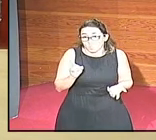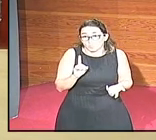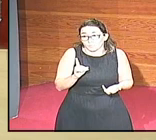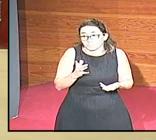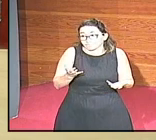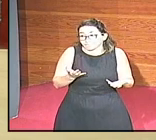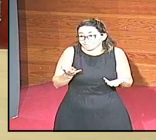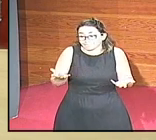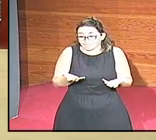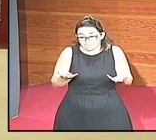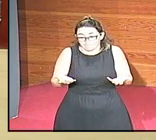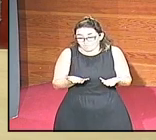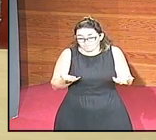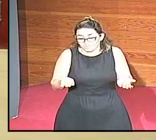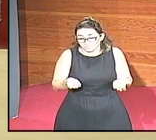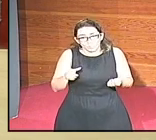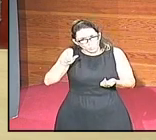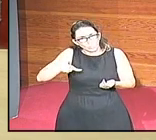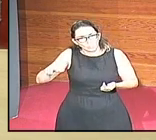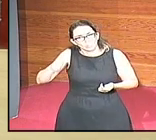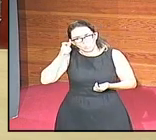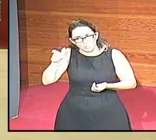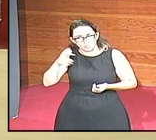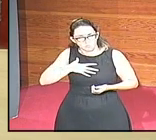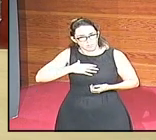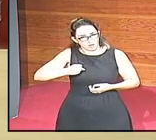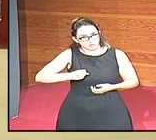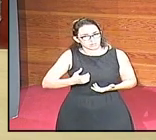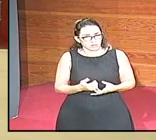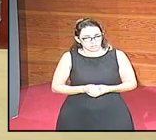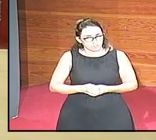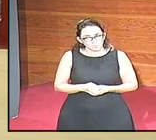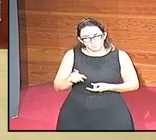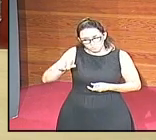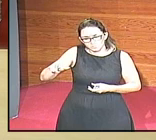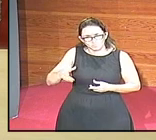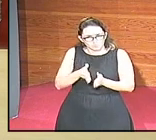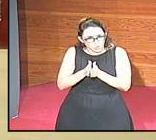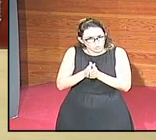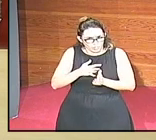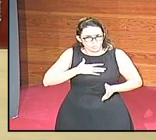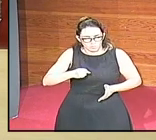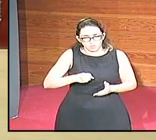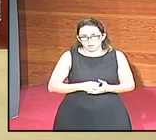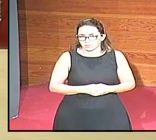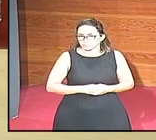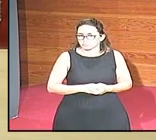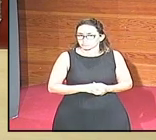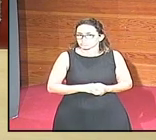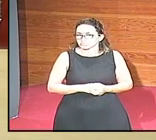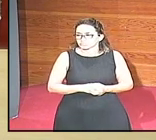no son un pueblo valiente. Un pueblo valiente y motivado. Y